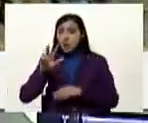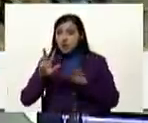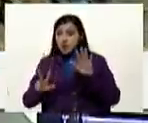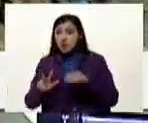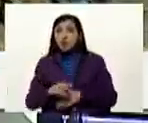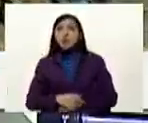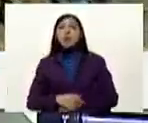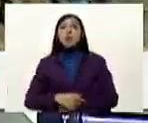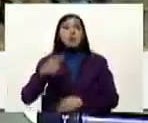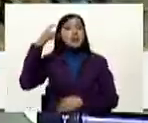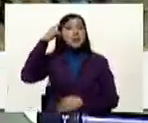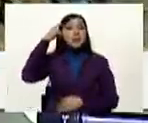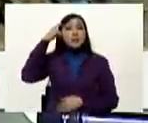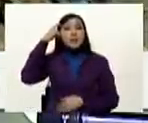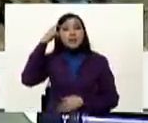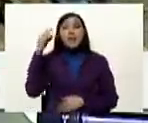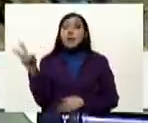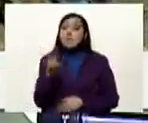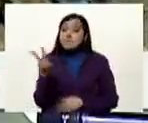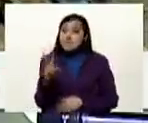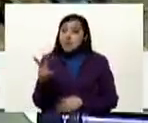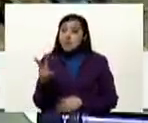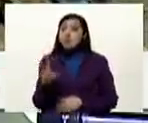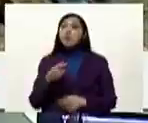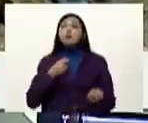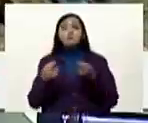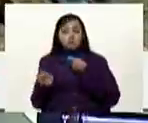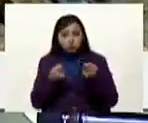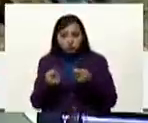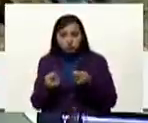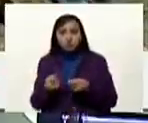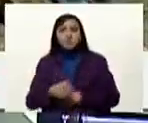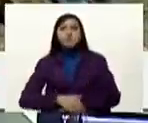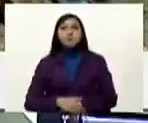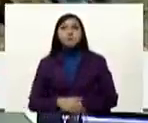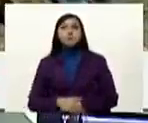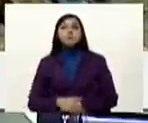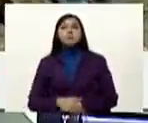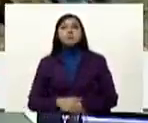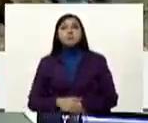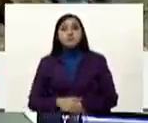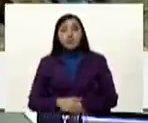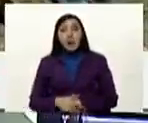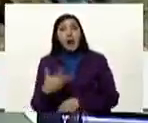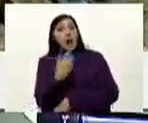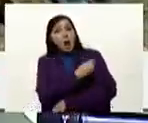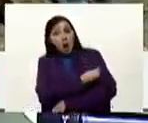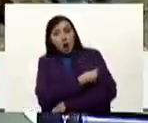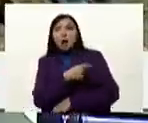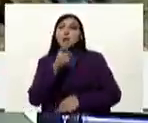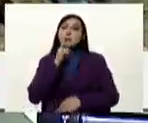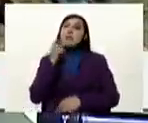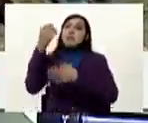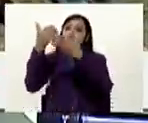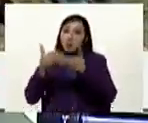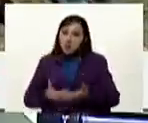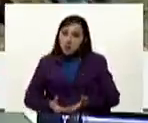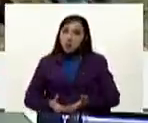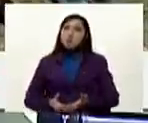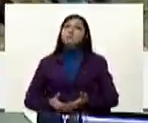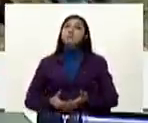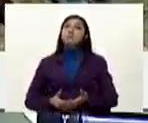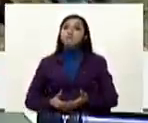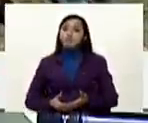días. Y Venezuela encima. ¿Ah? Costó conseguir las vacunas. En un ojo de la cara